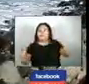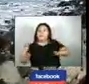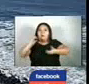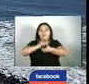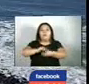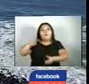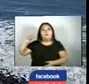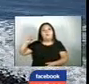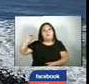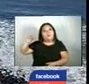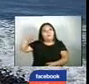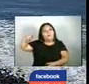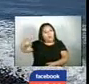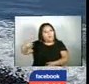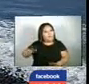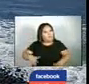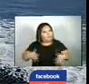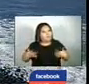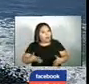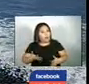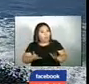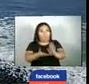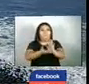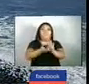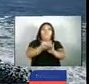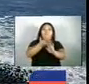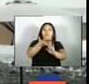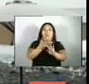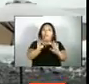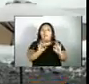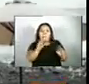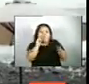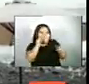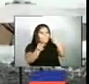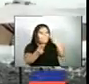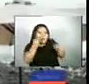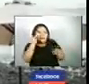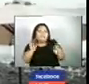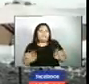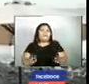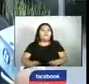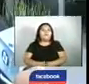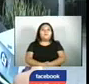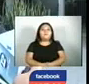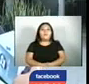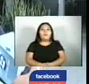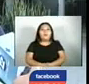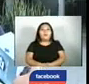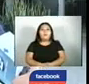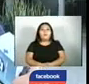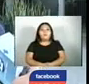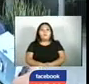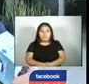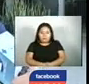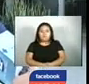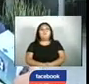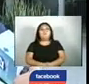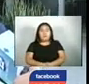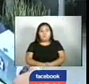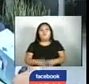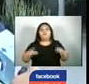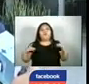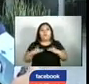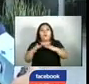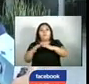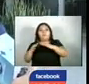Obras Públicas que van encaminados a un mejor desarrollo y a la atracción de turistas. También el mirador que